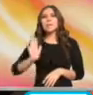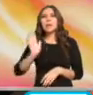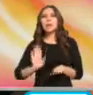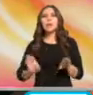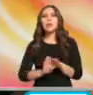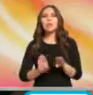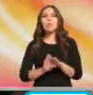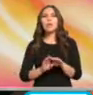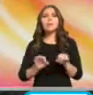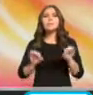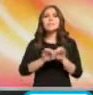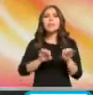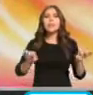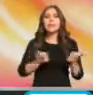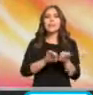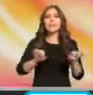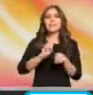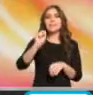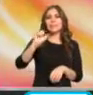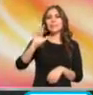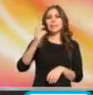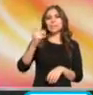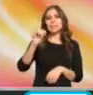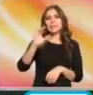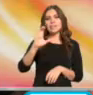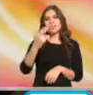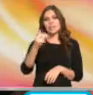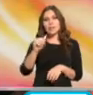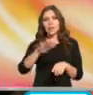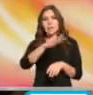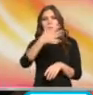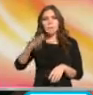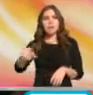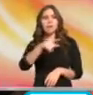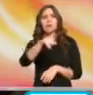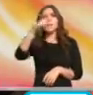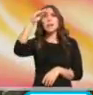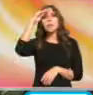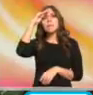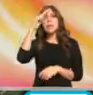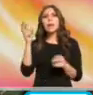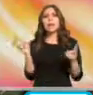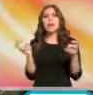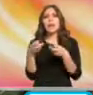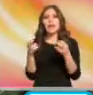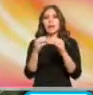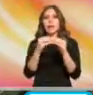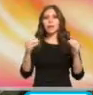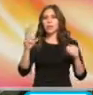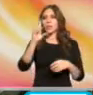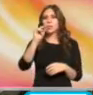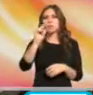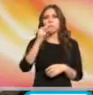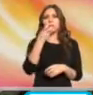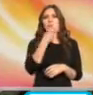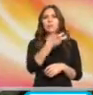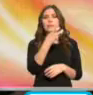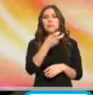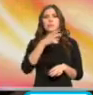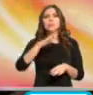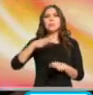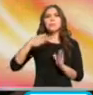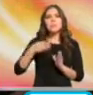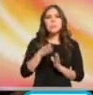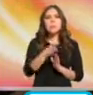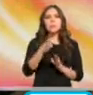Yo ¿no? pensaba que era de cangrejo y no. No, se cree eso, pero no. Es de músculo de bacalao y pues de pescados, de lo más económico